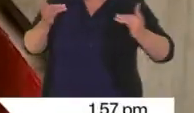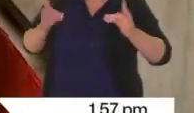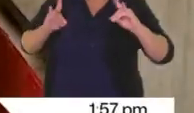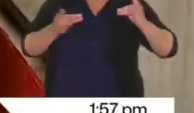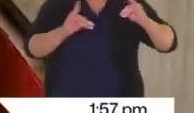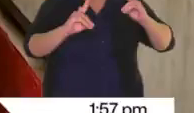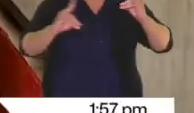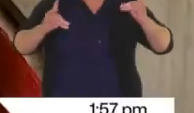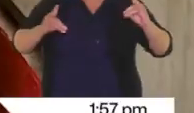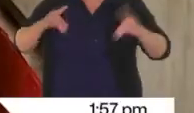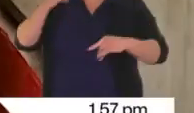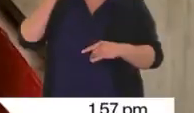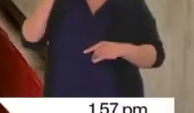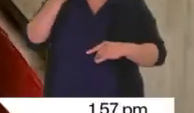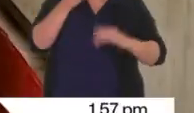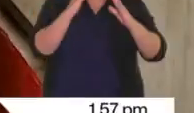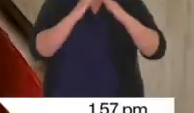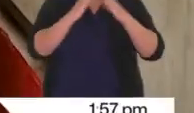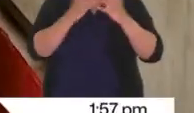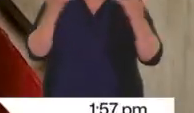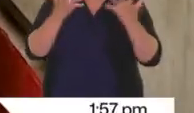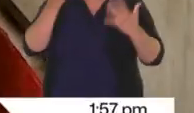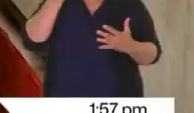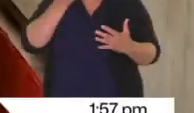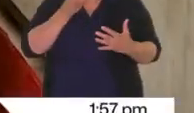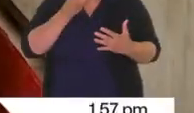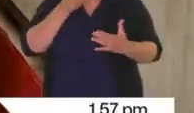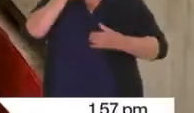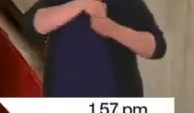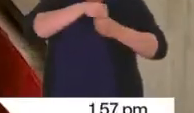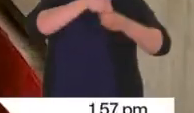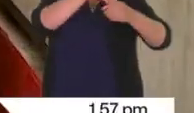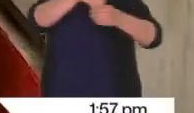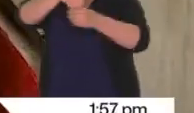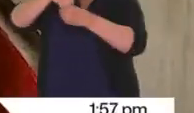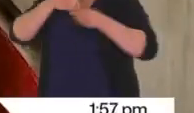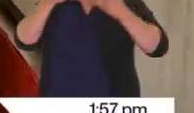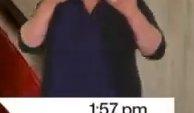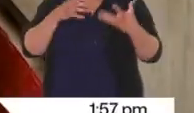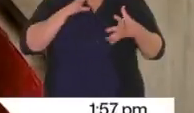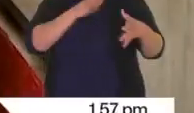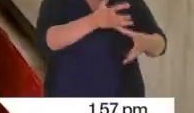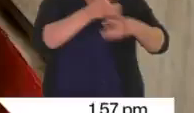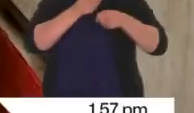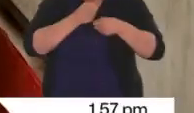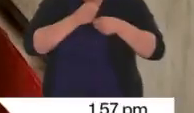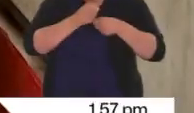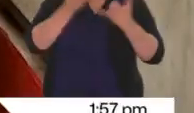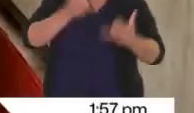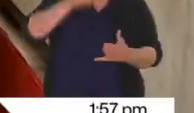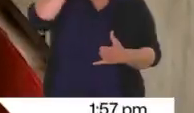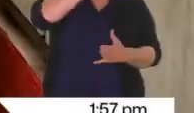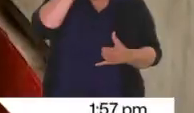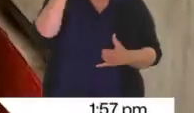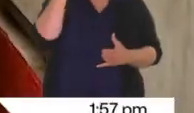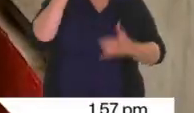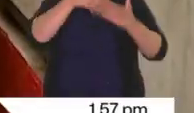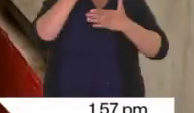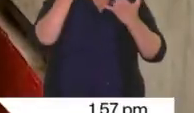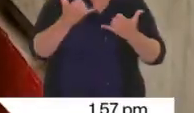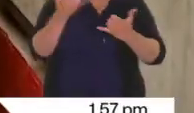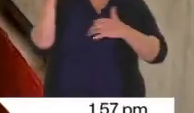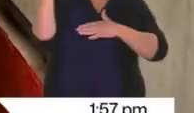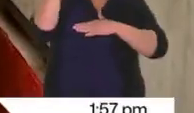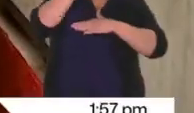toda la vida y para que ustedes le den la oportunidad ayer empezaron la jornada pero hoy domingo también continuarán estarán hasta las 5 de la